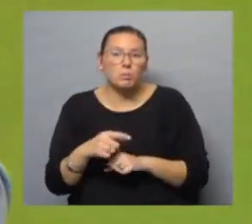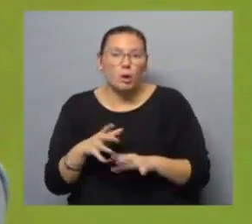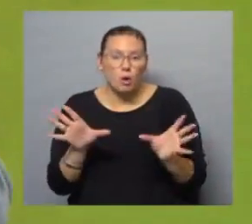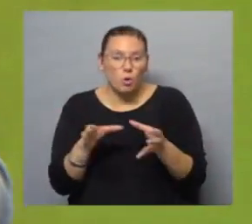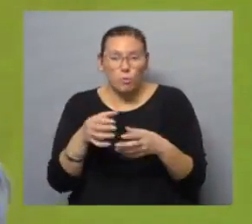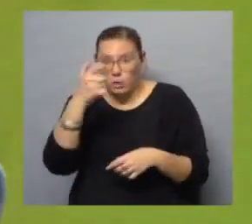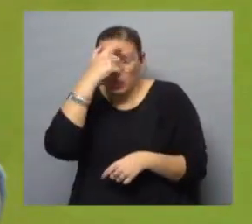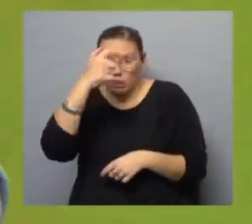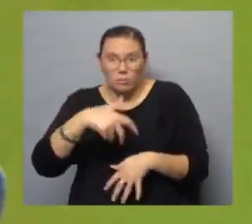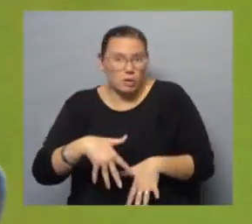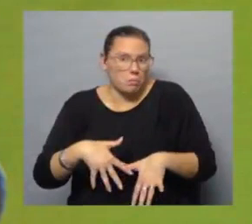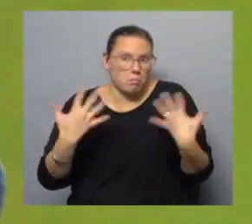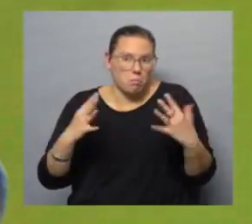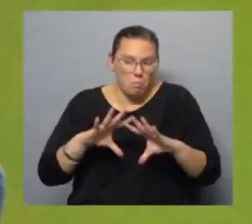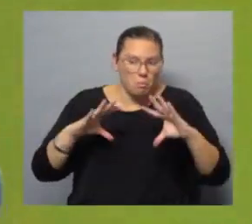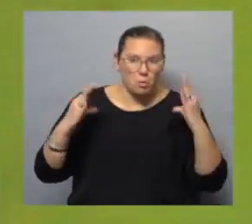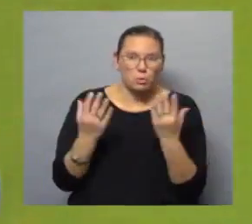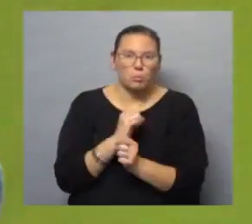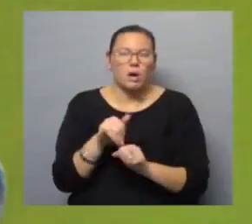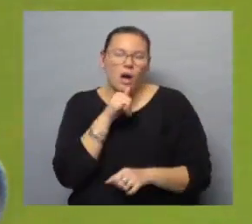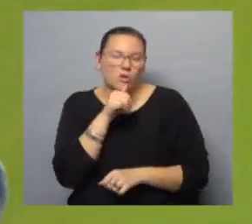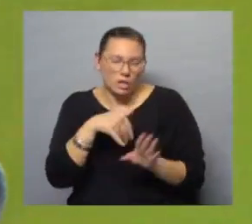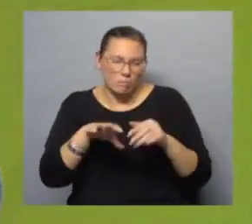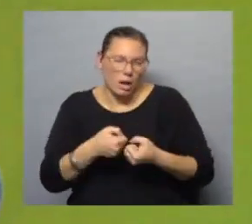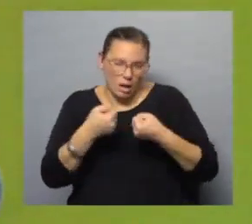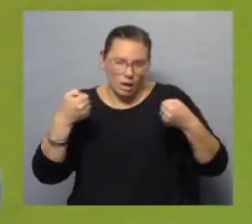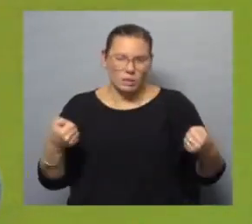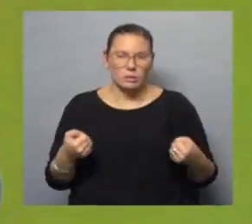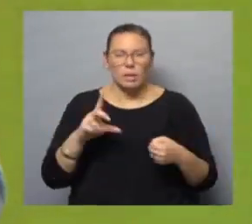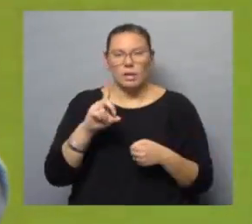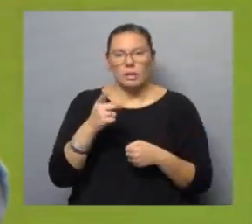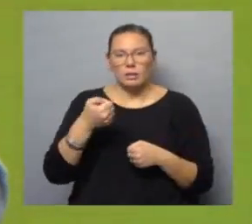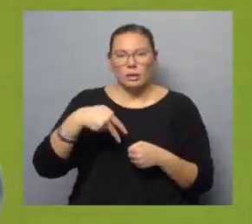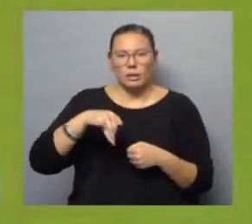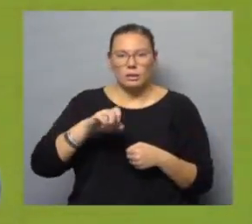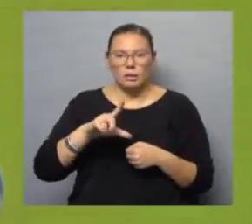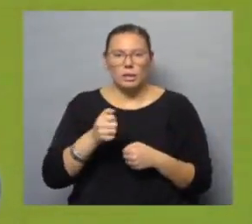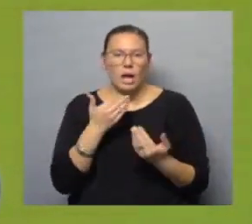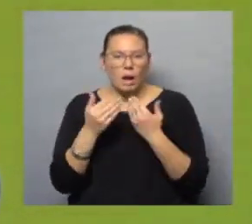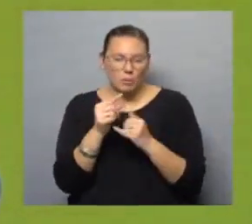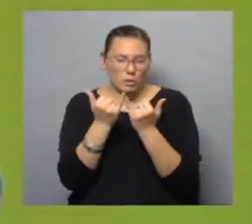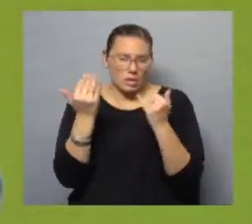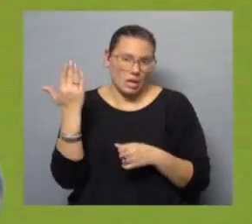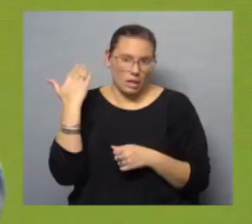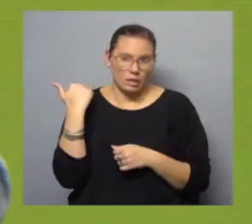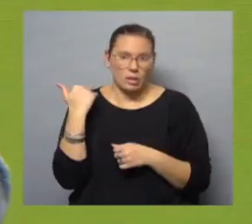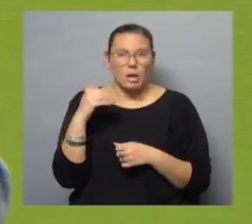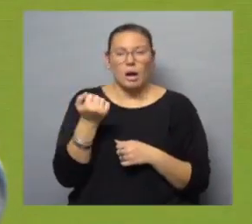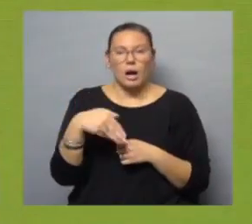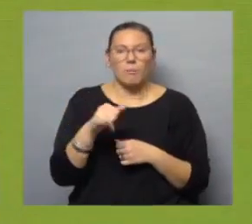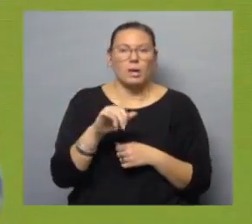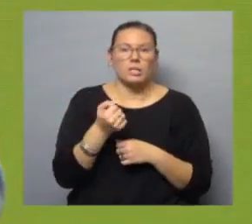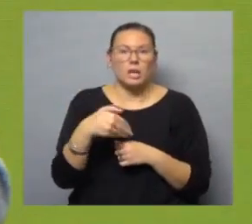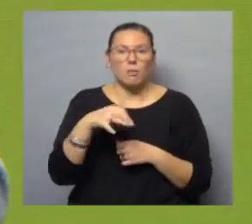comunidad científica de todo el planeta. Ya les vamos a contar un poquito más. Daniela Hirschfeld conversó hace unos días con Amaya